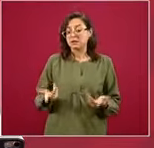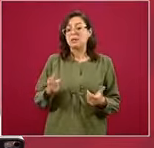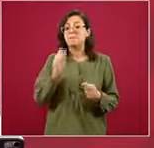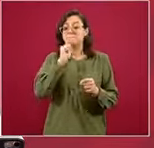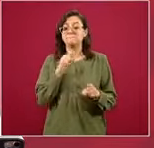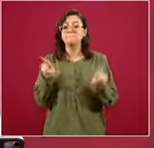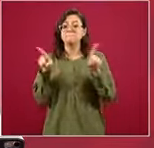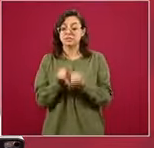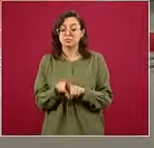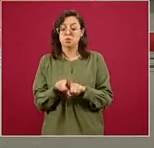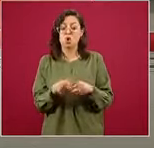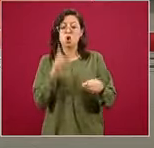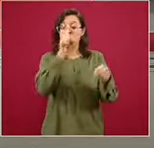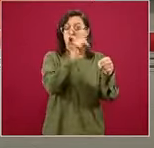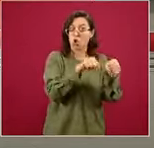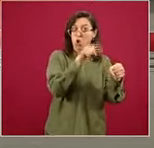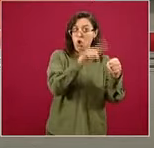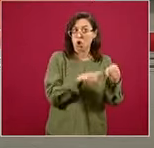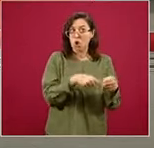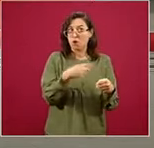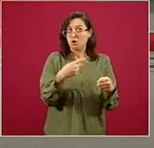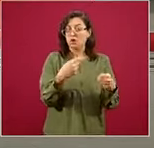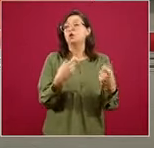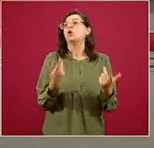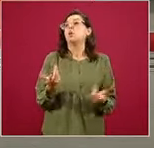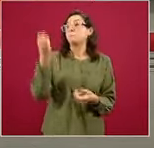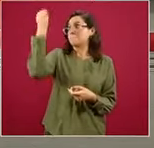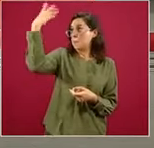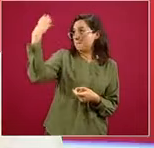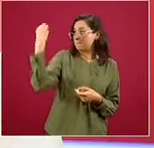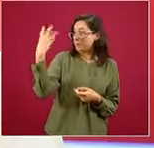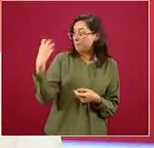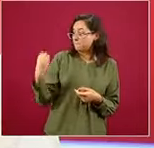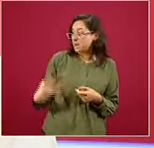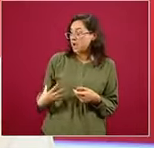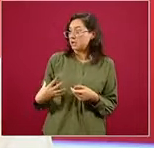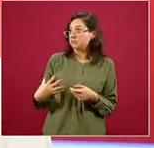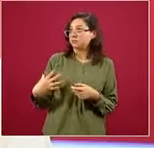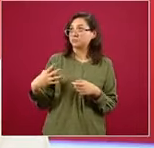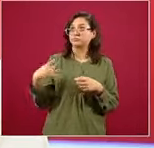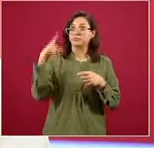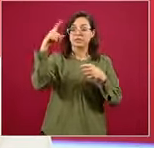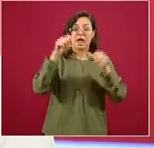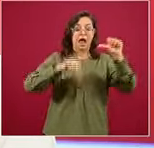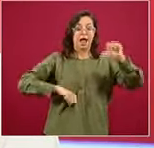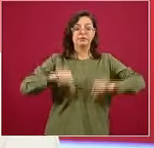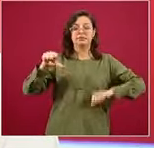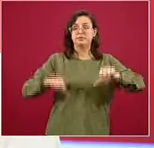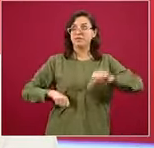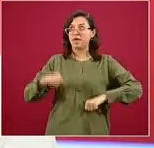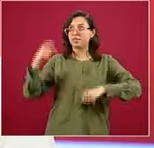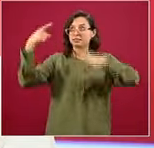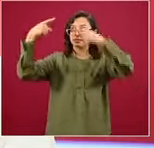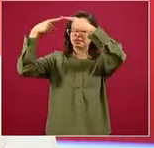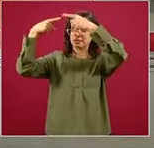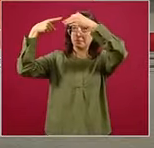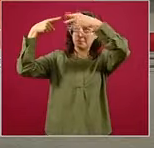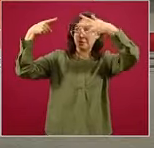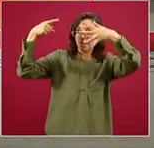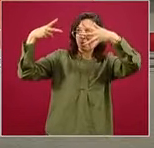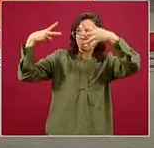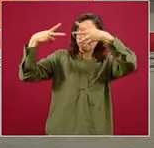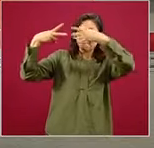sociales y económicas que se pueden abrir. Y hemos dicho también una y otra vez en estas